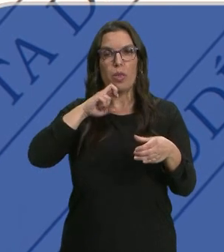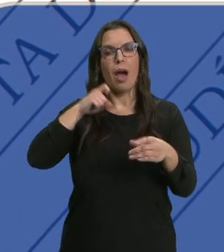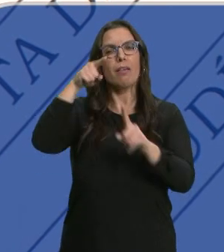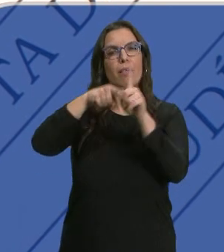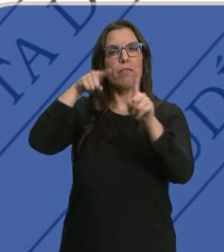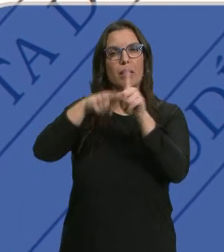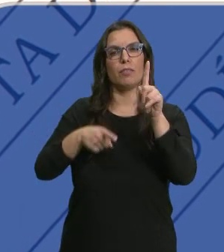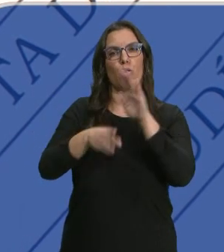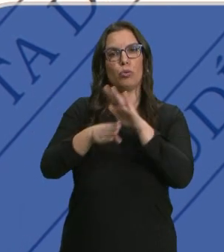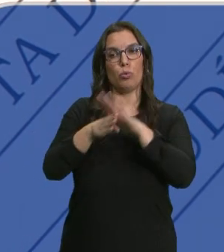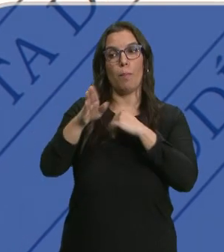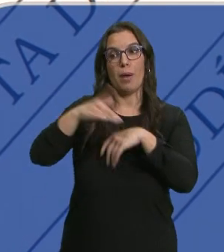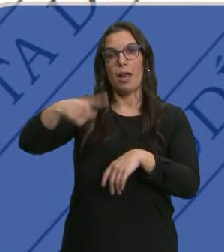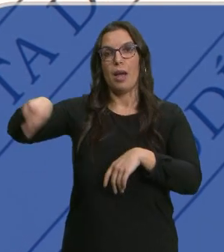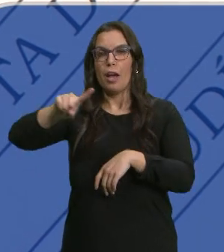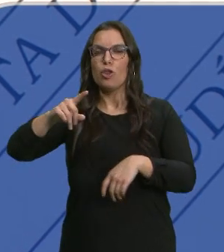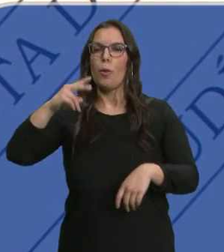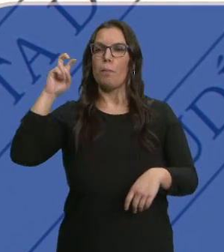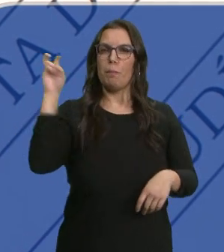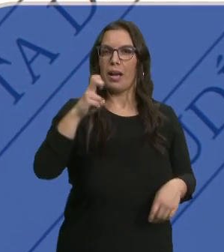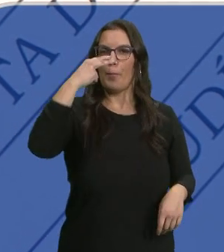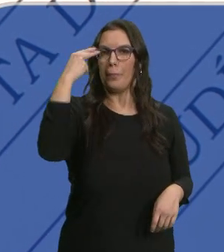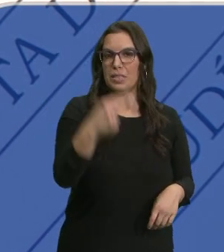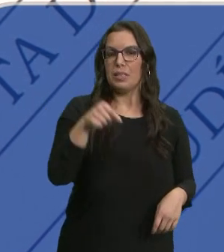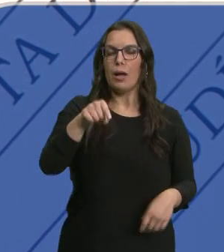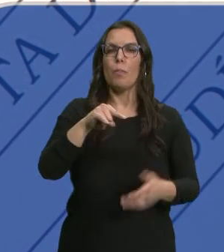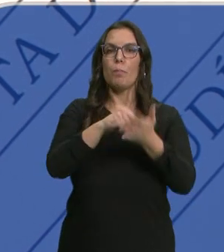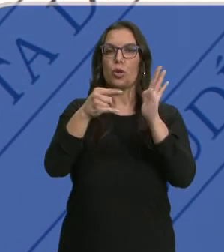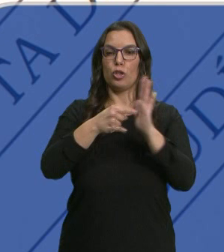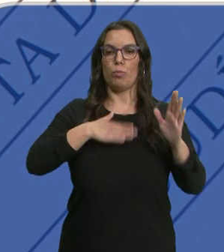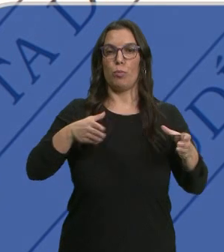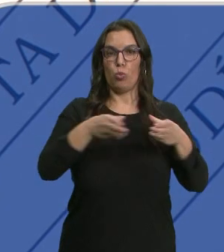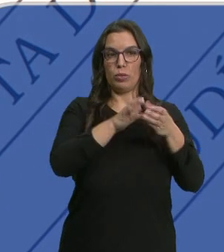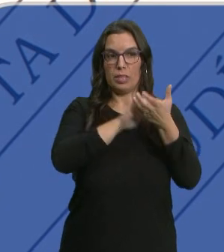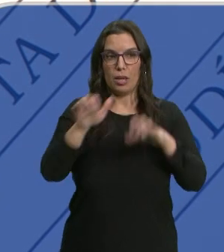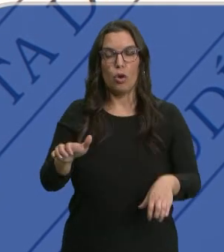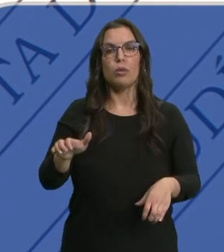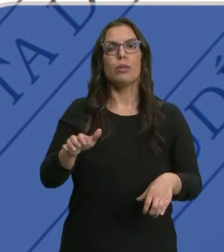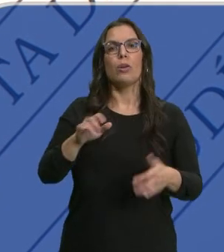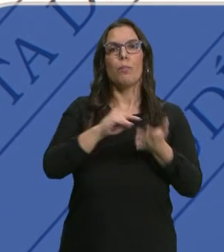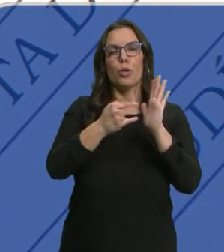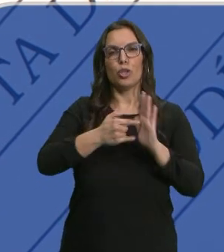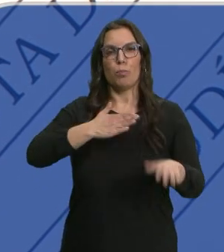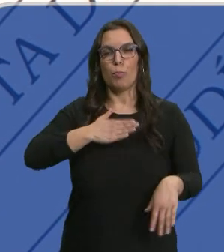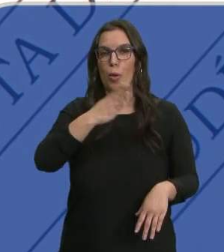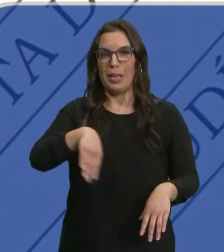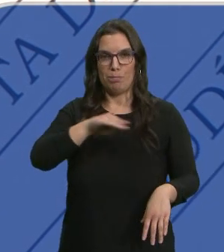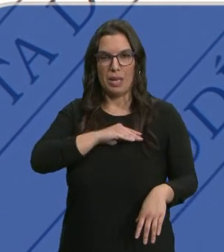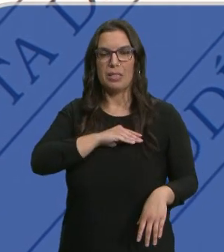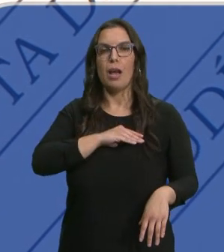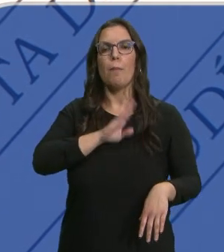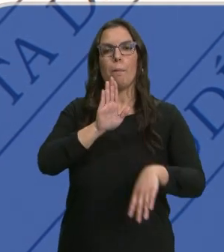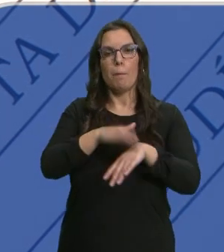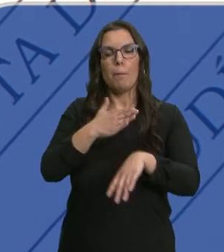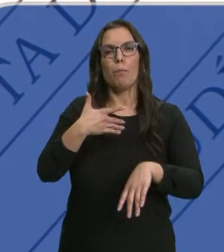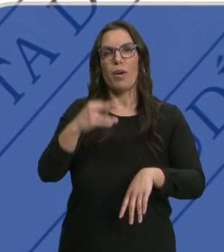sea un referente para ellos y visitar Castrillo. Un proyecto que va a ser de la Junta Castilla y León, va a ser de toda España para que